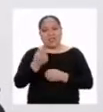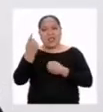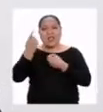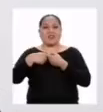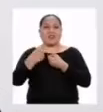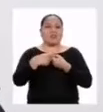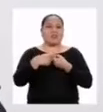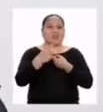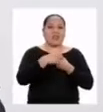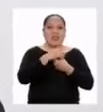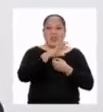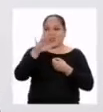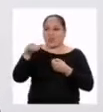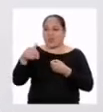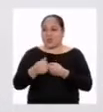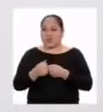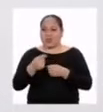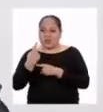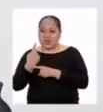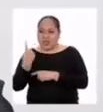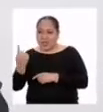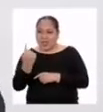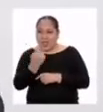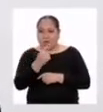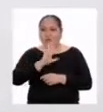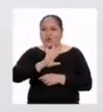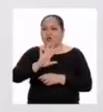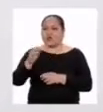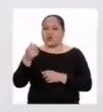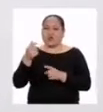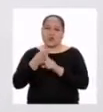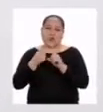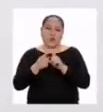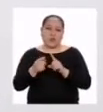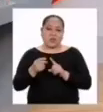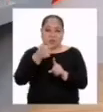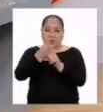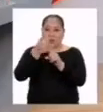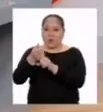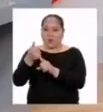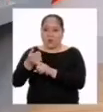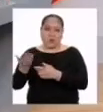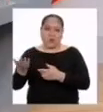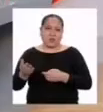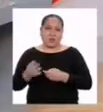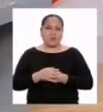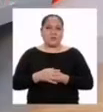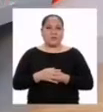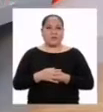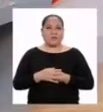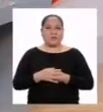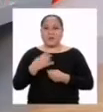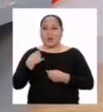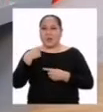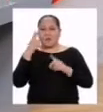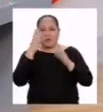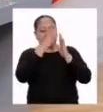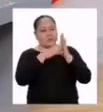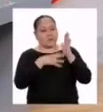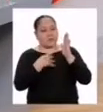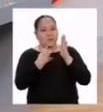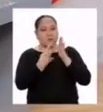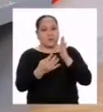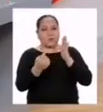todas y todos, con sus diferencias y particularidades. Por cierto, vi que el gráfico empleado por